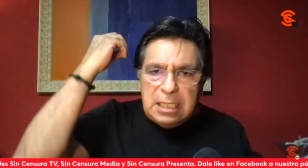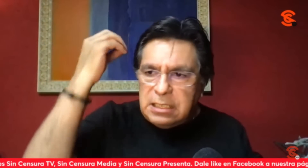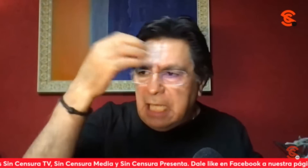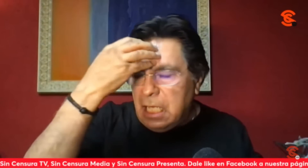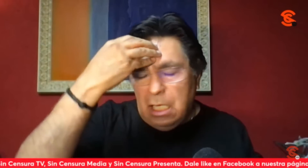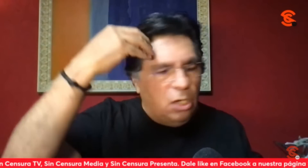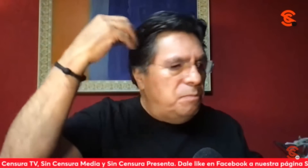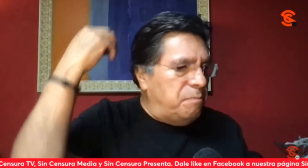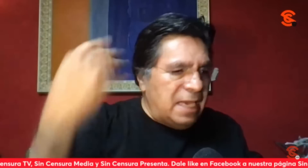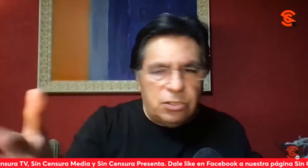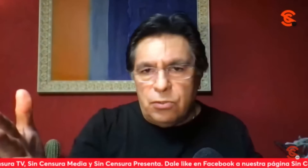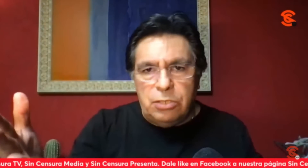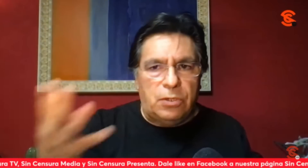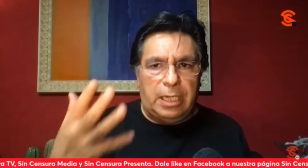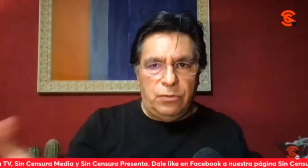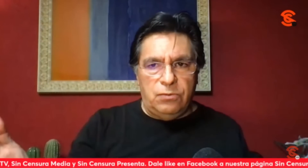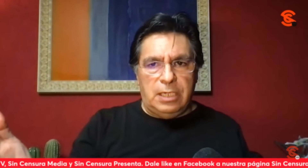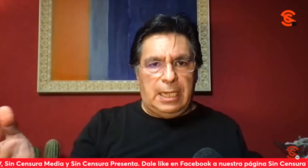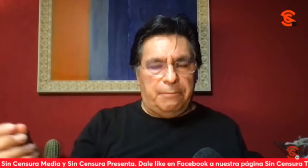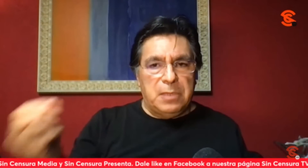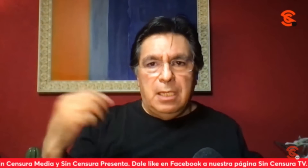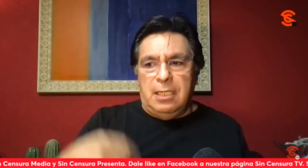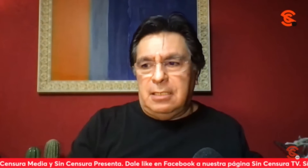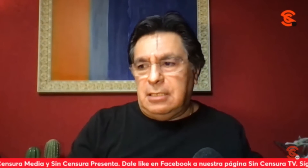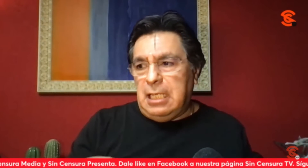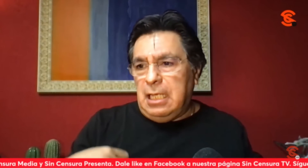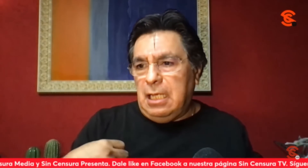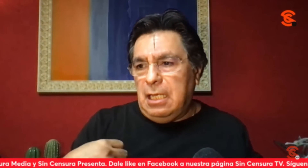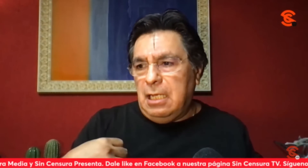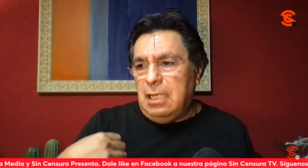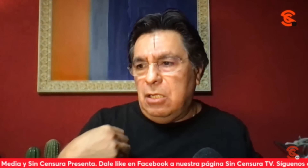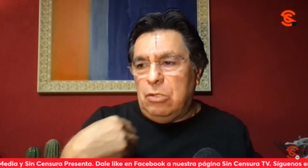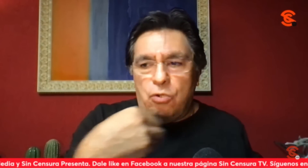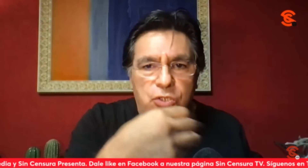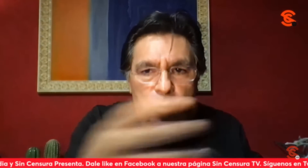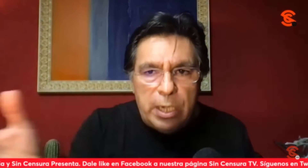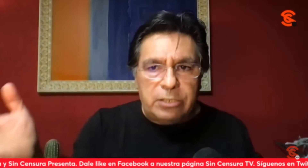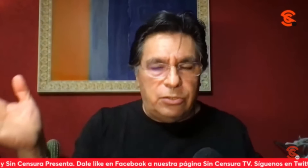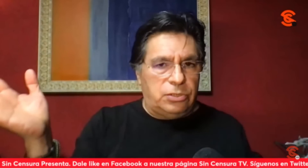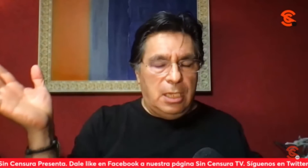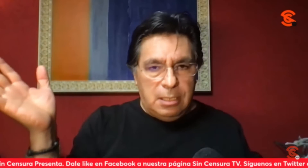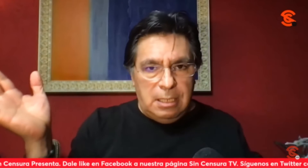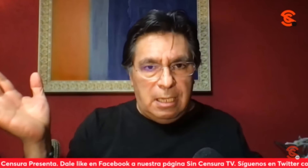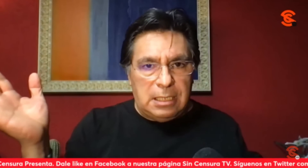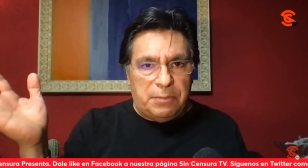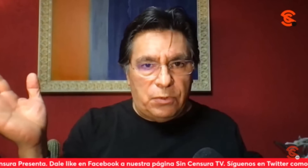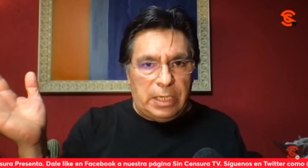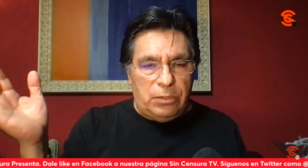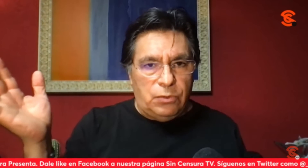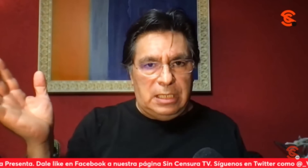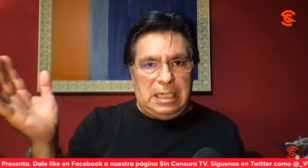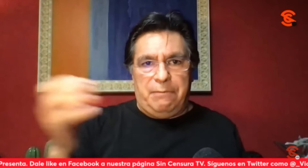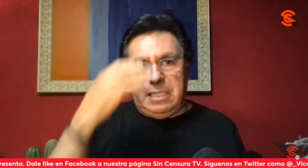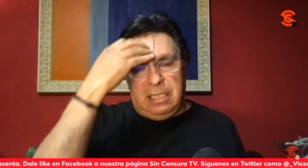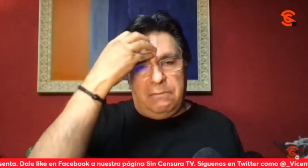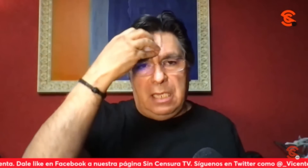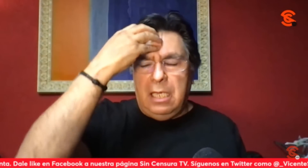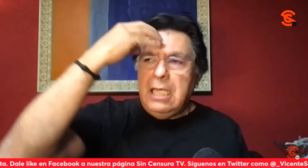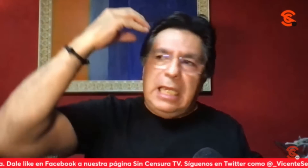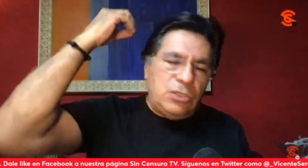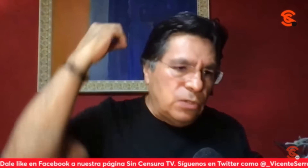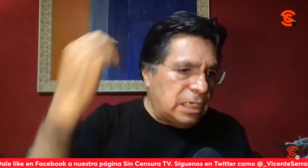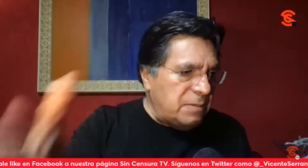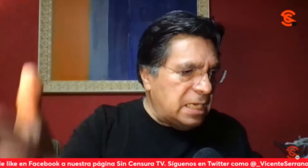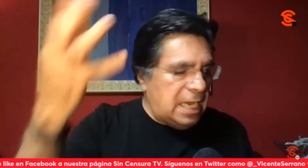Pemex está más jodido que nunca, los muertos que se produjeron durante la